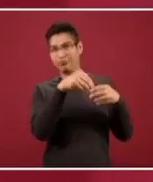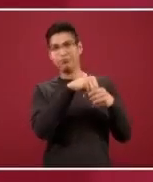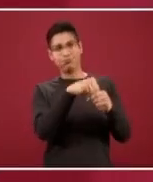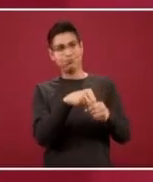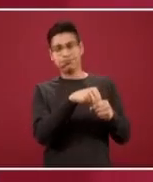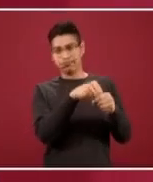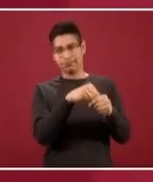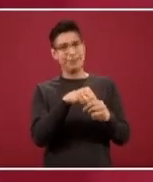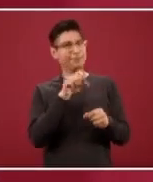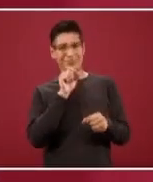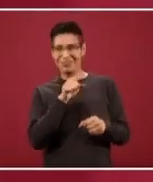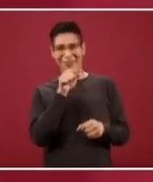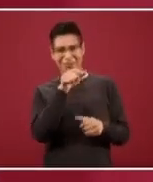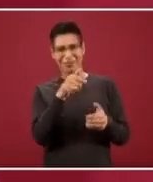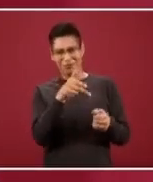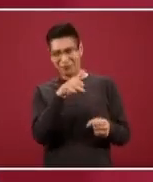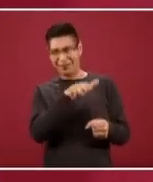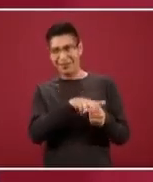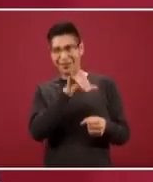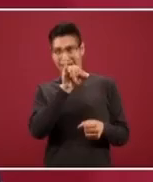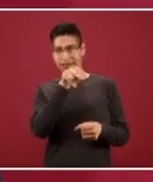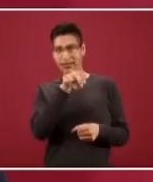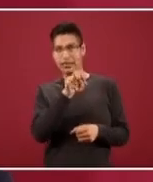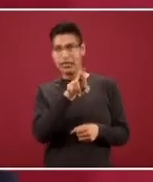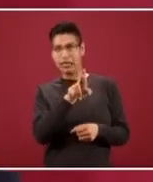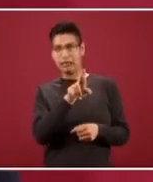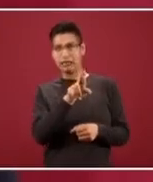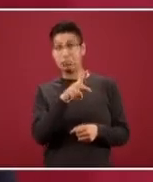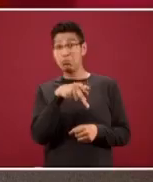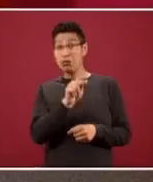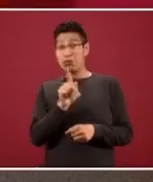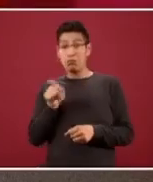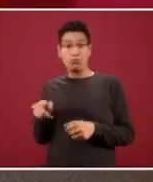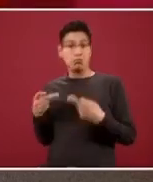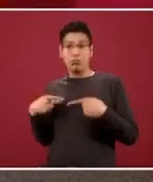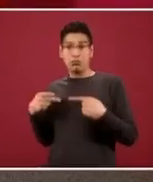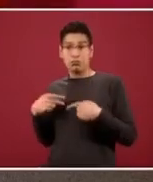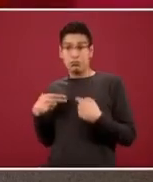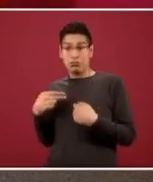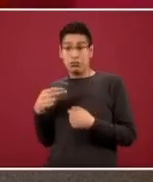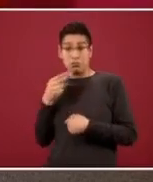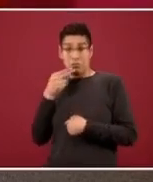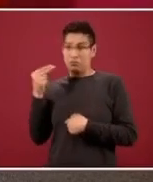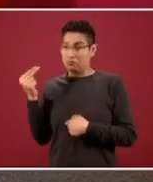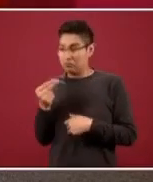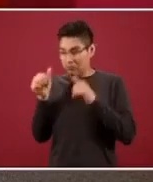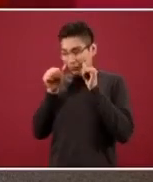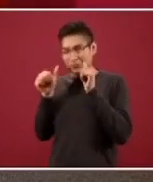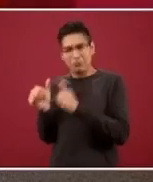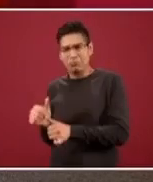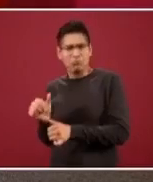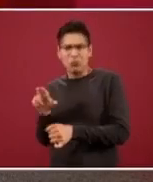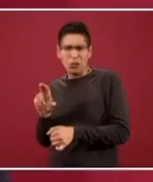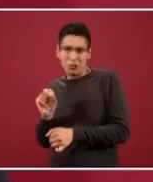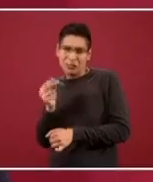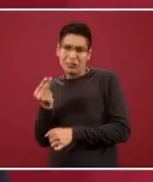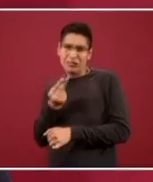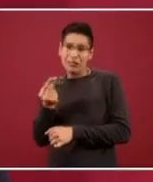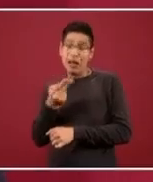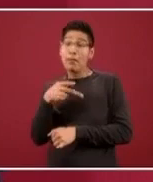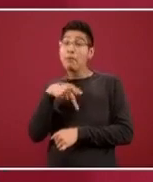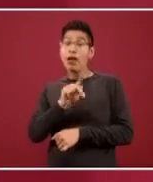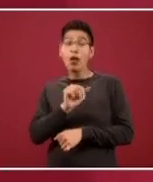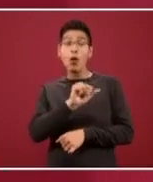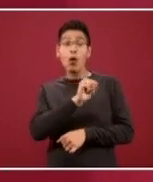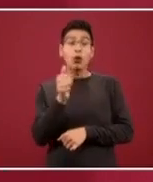con personas que no requieren de una atención de urgencia y que pueden estarle quitando el espacio a una persona que sí